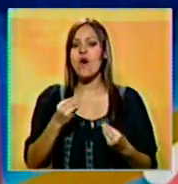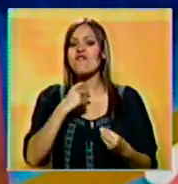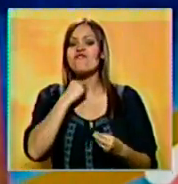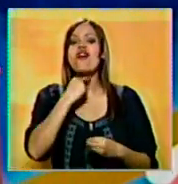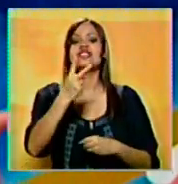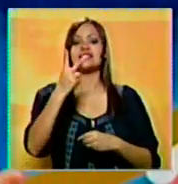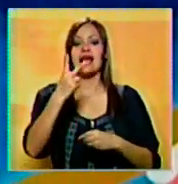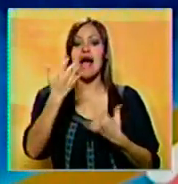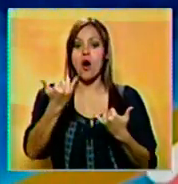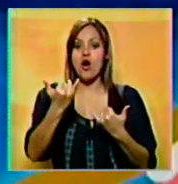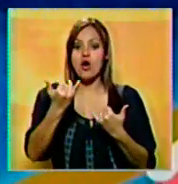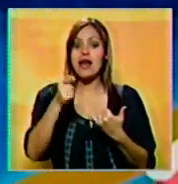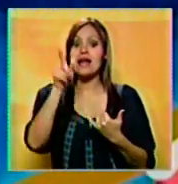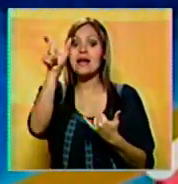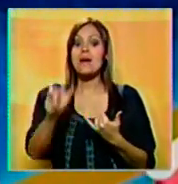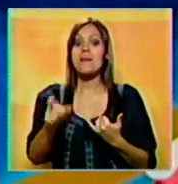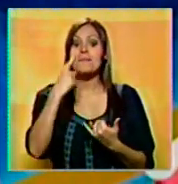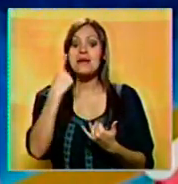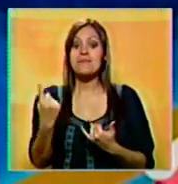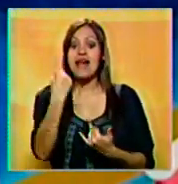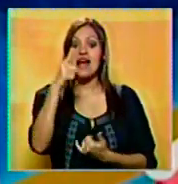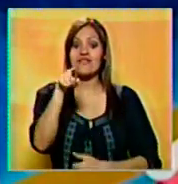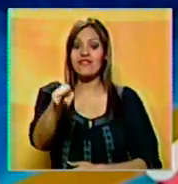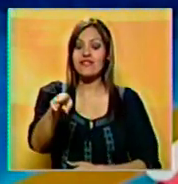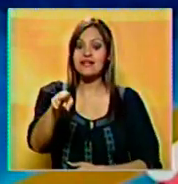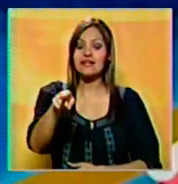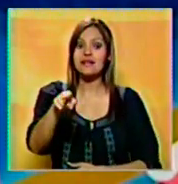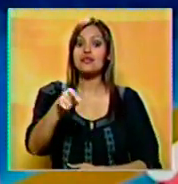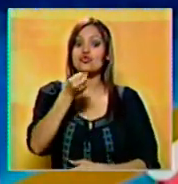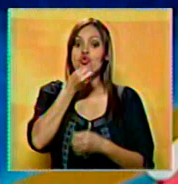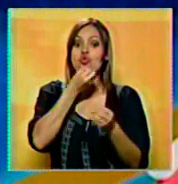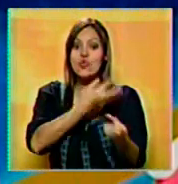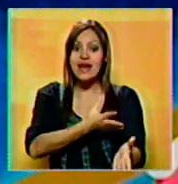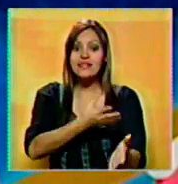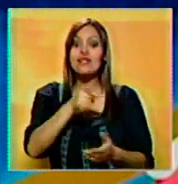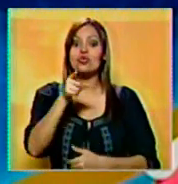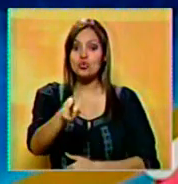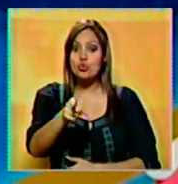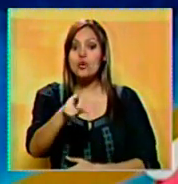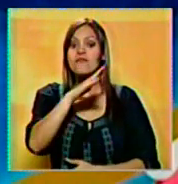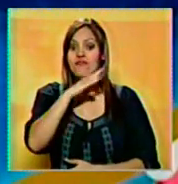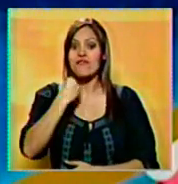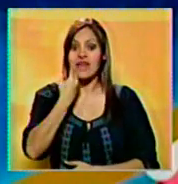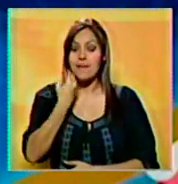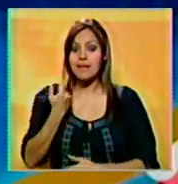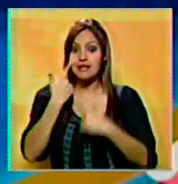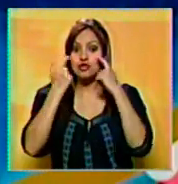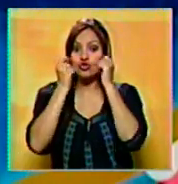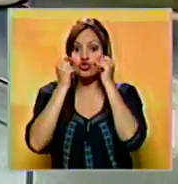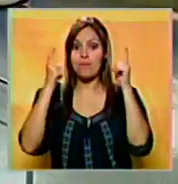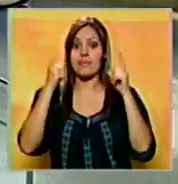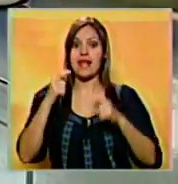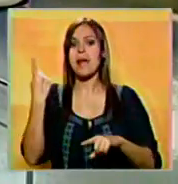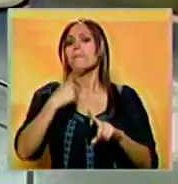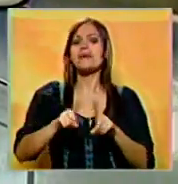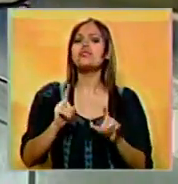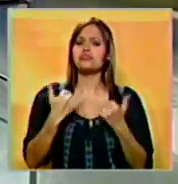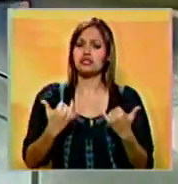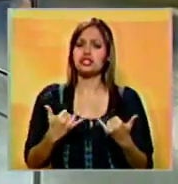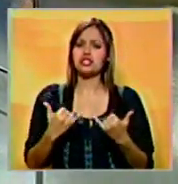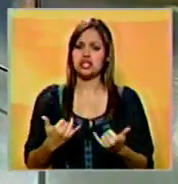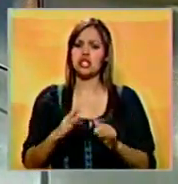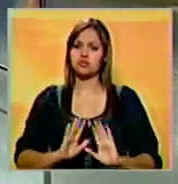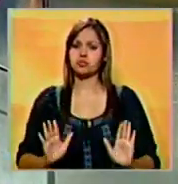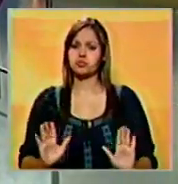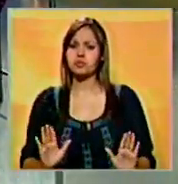Ahora, como paciente, Ludmila, es la primera vez que le cuentas a Venezuela acerca de este diagnóstico que te ha sorprendido, pero que ya lo